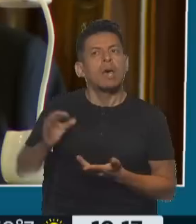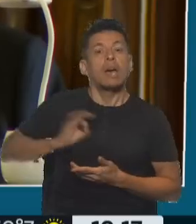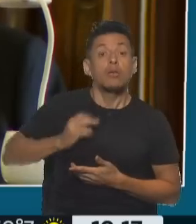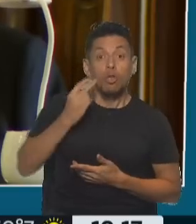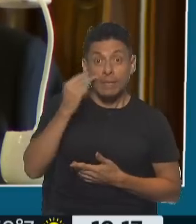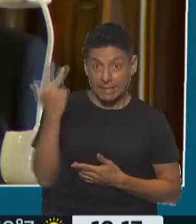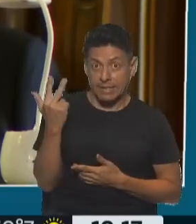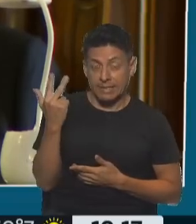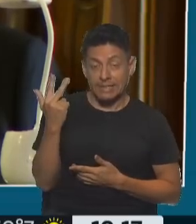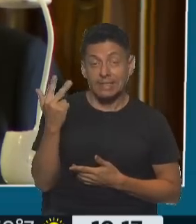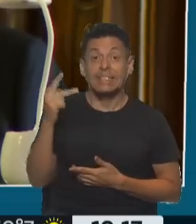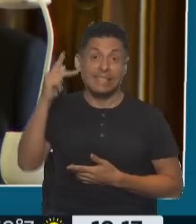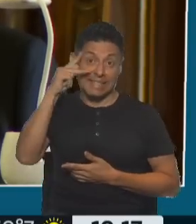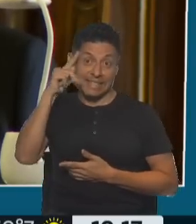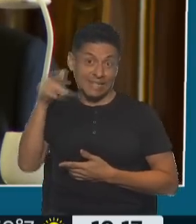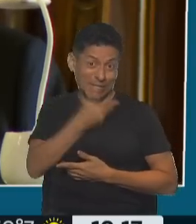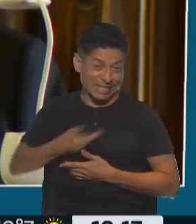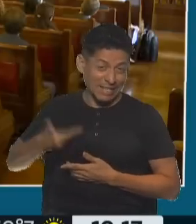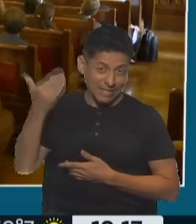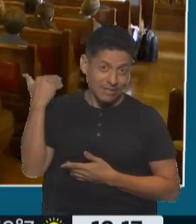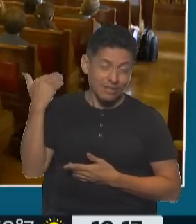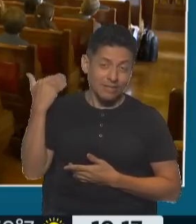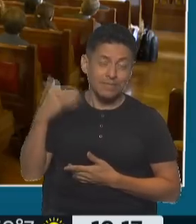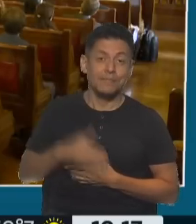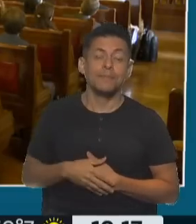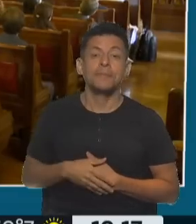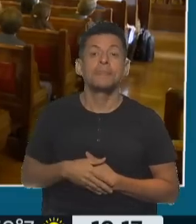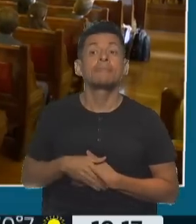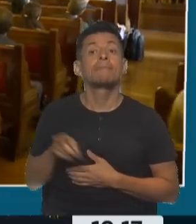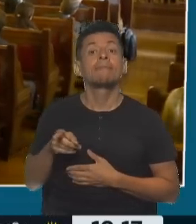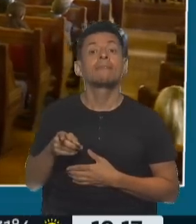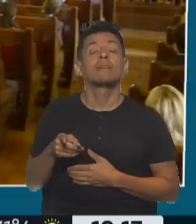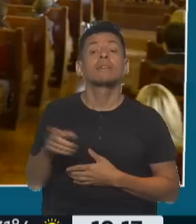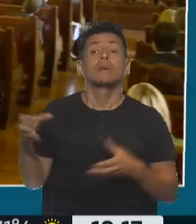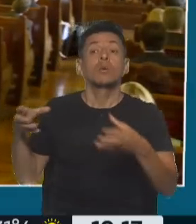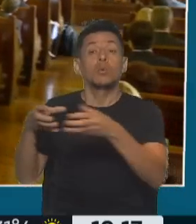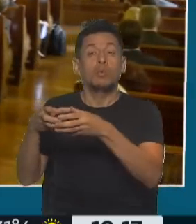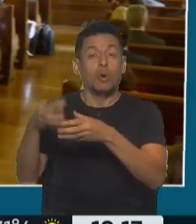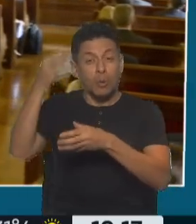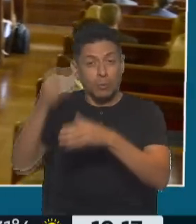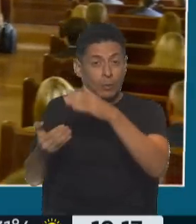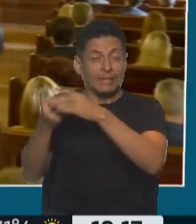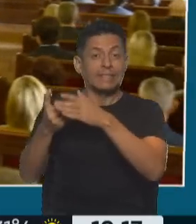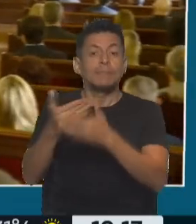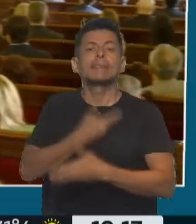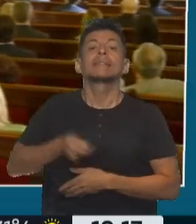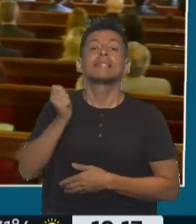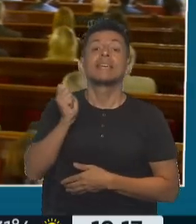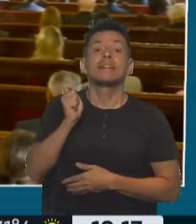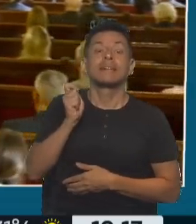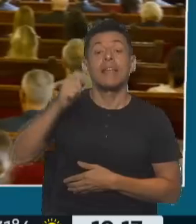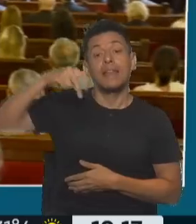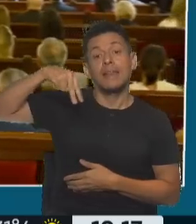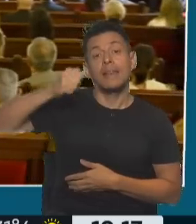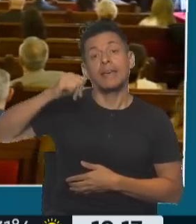2003 cuando Néstor Kirchner era presidente y el presidente de la Corte de ese entonces, Nazareno, que